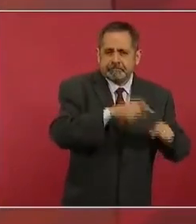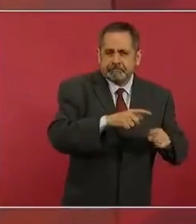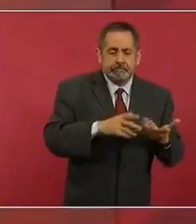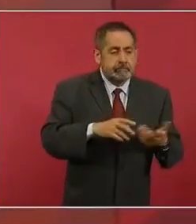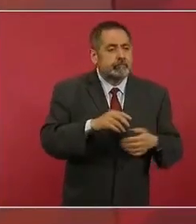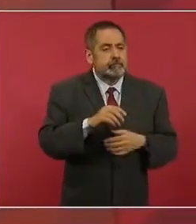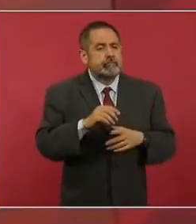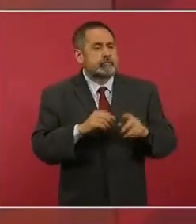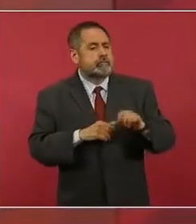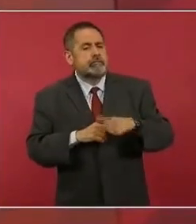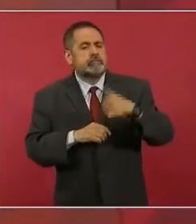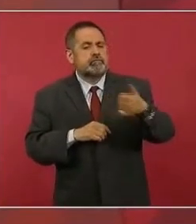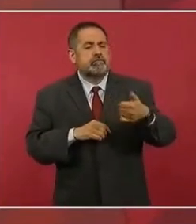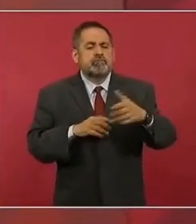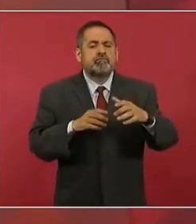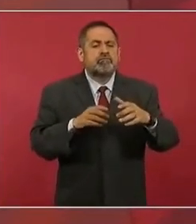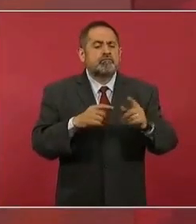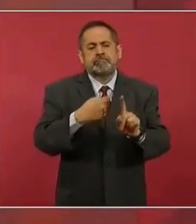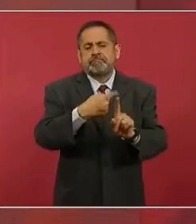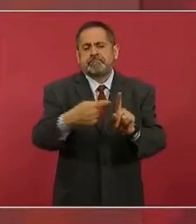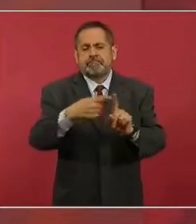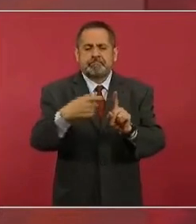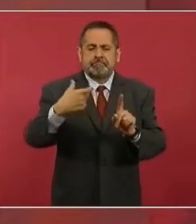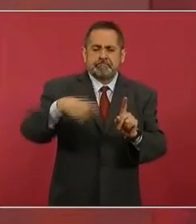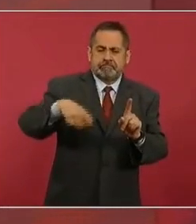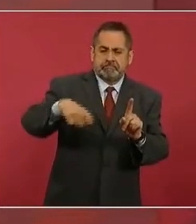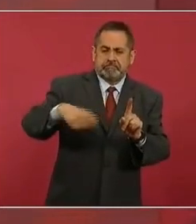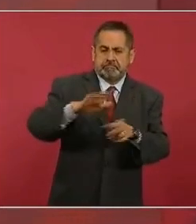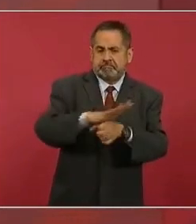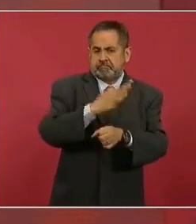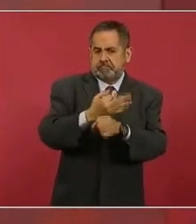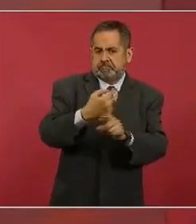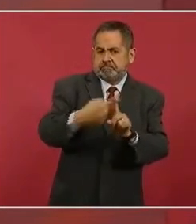Hay sectores de clase media